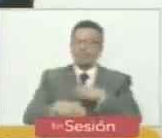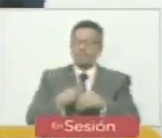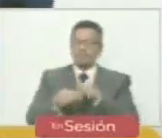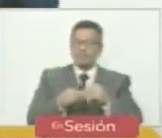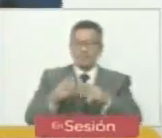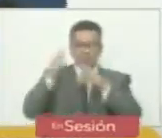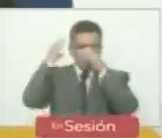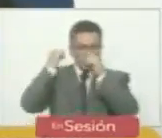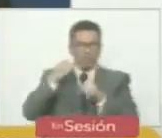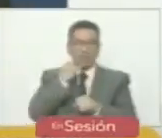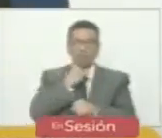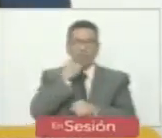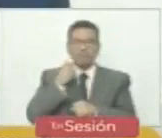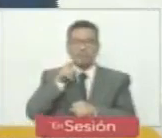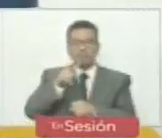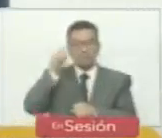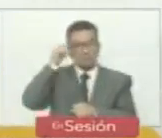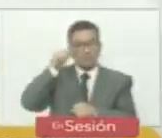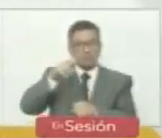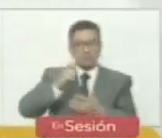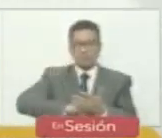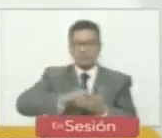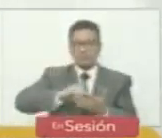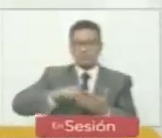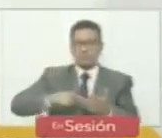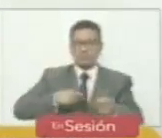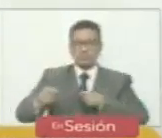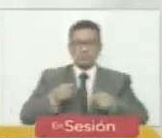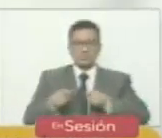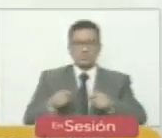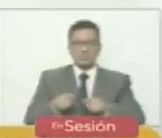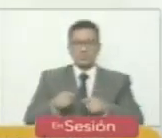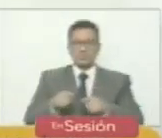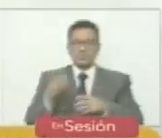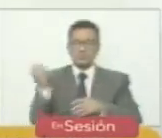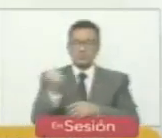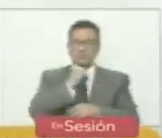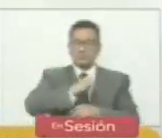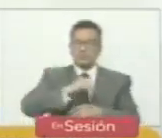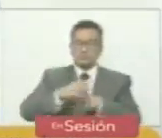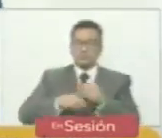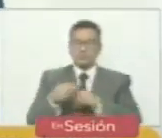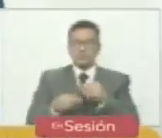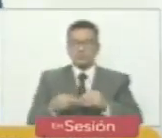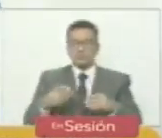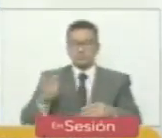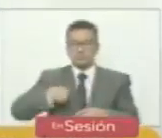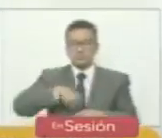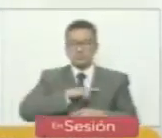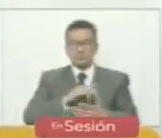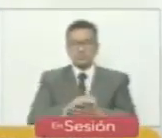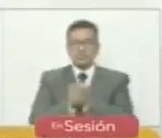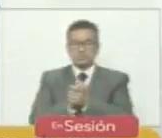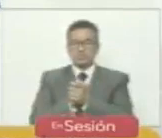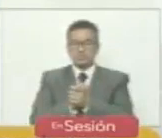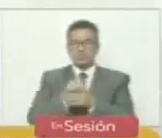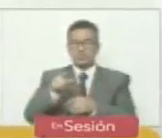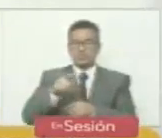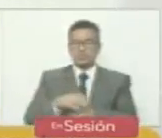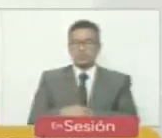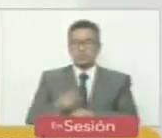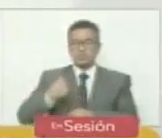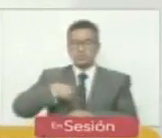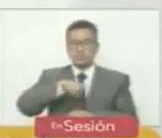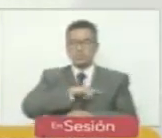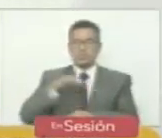la Embajada de Israel el mismo día que firmó las acciones brutales, criminales que hizo contra nuestros compatriotas y contra nuestro